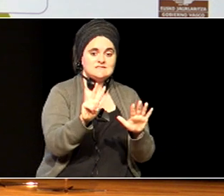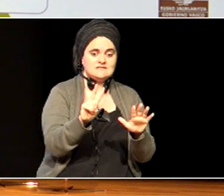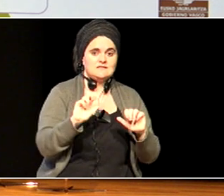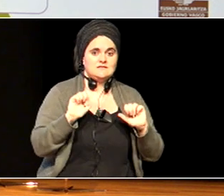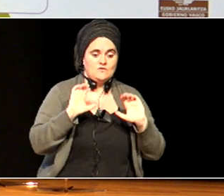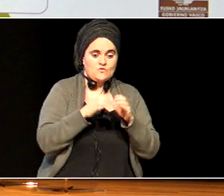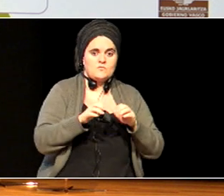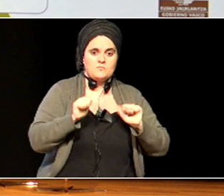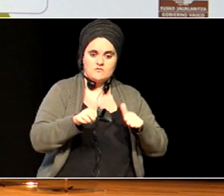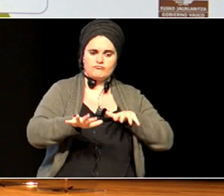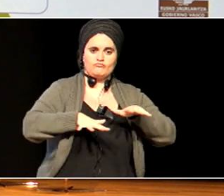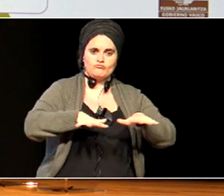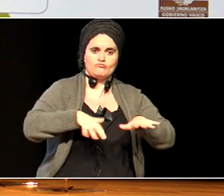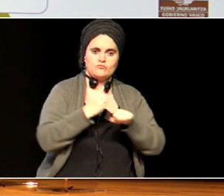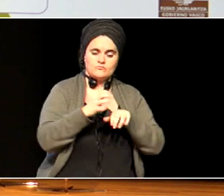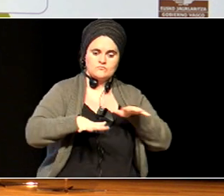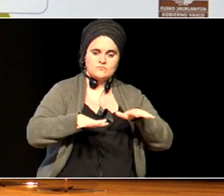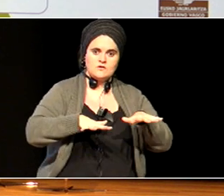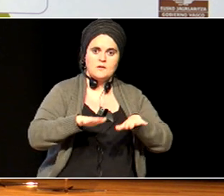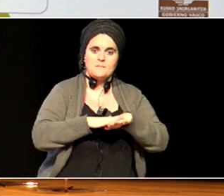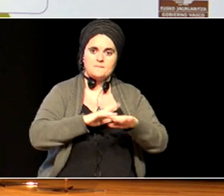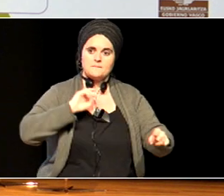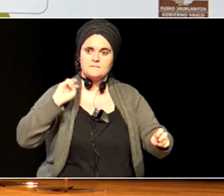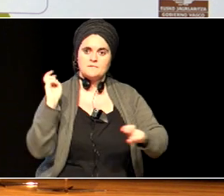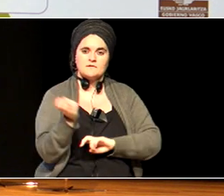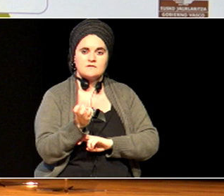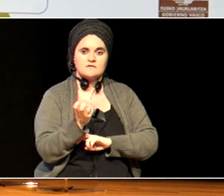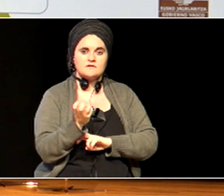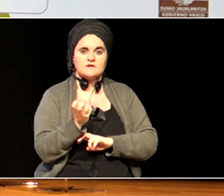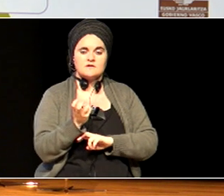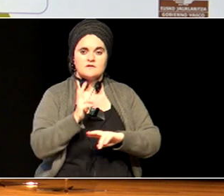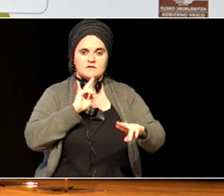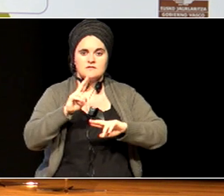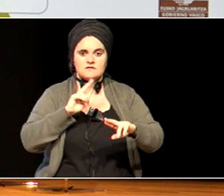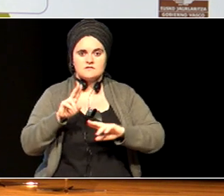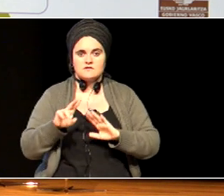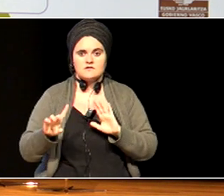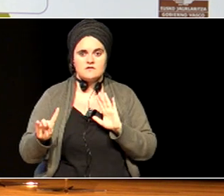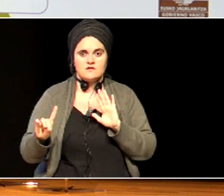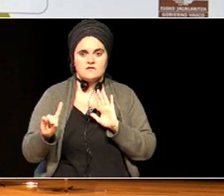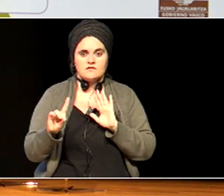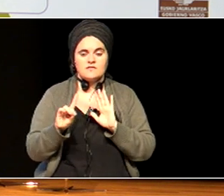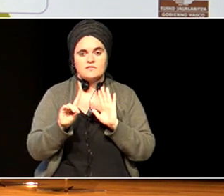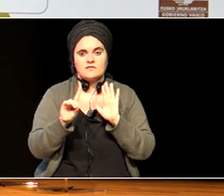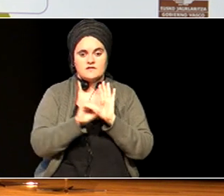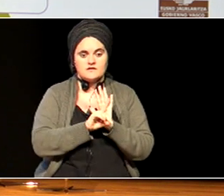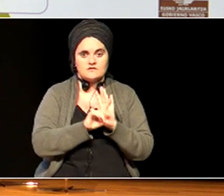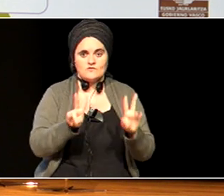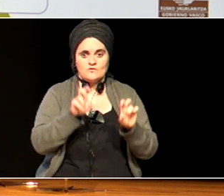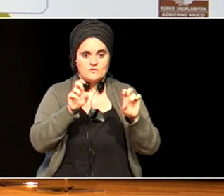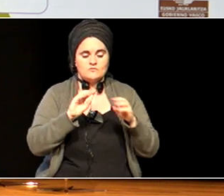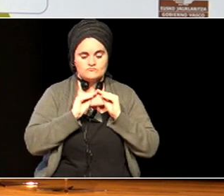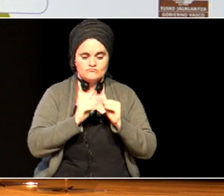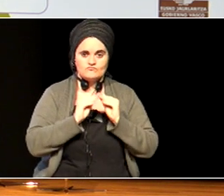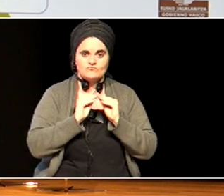lantalde bat anistasunaren erantzuna erregulatzen duen dekretu berria garatzeko asmoarekin